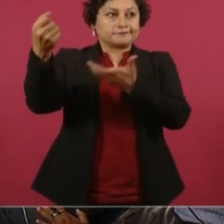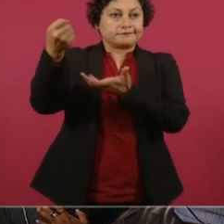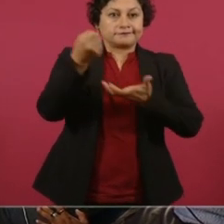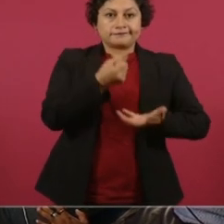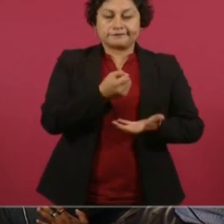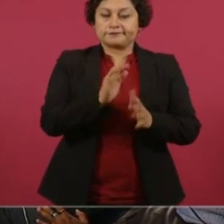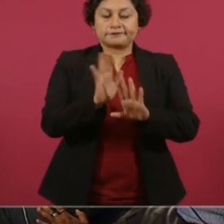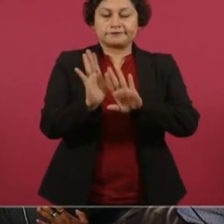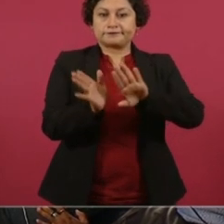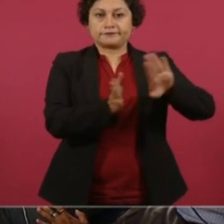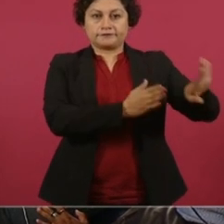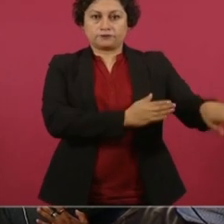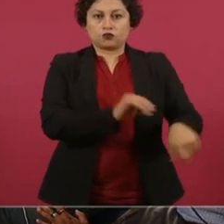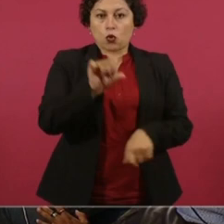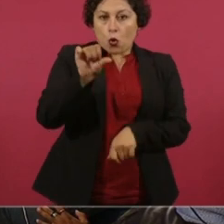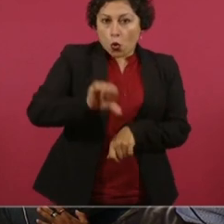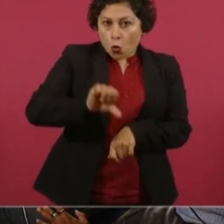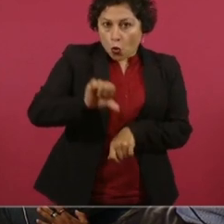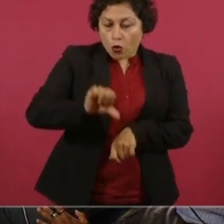El dólar hoy.